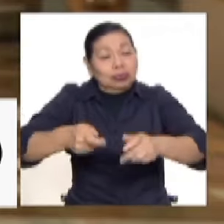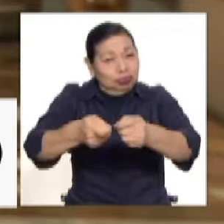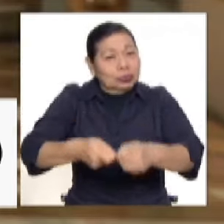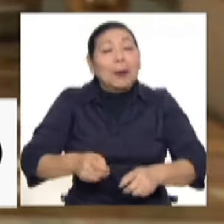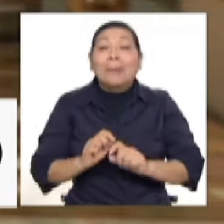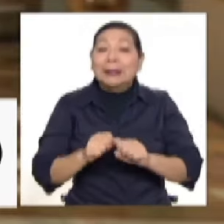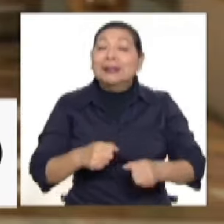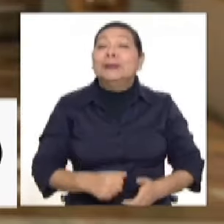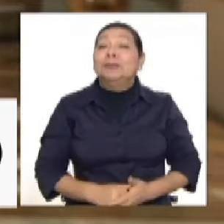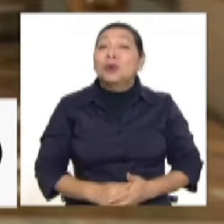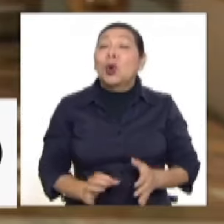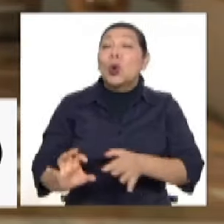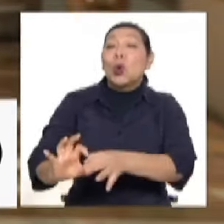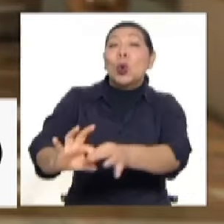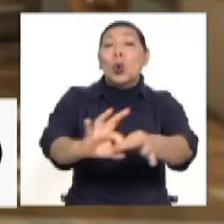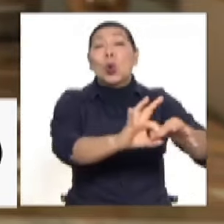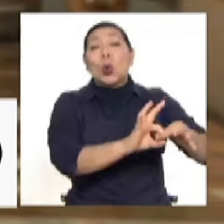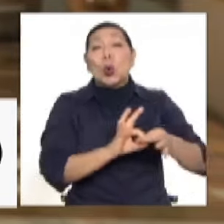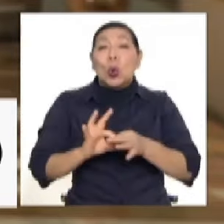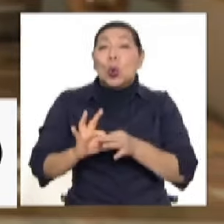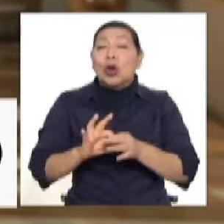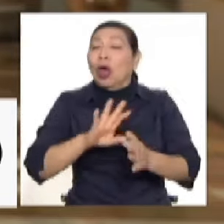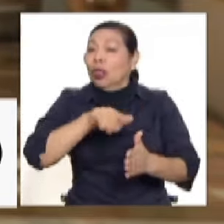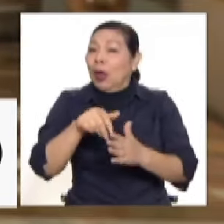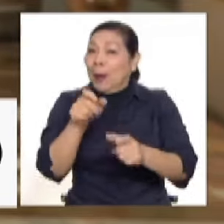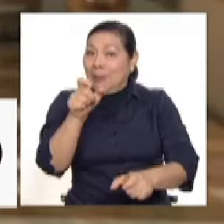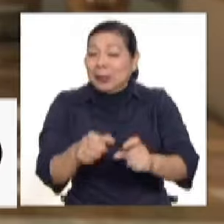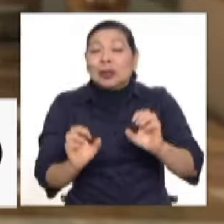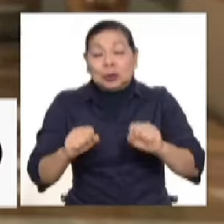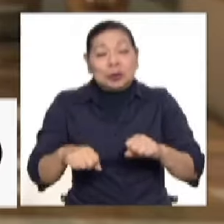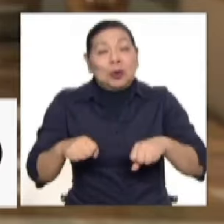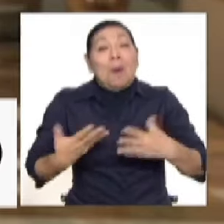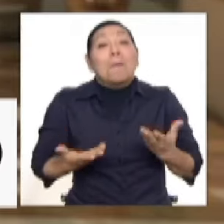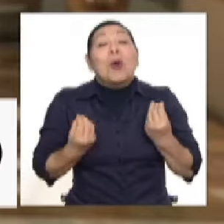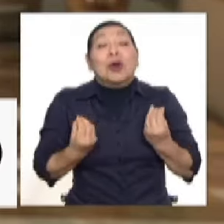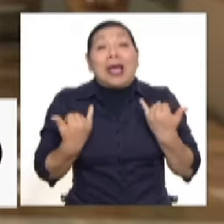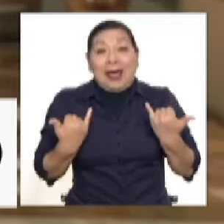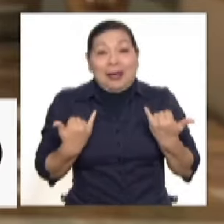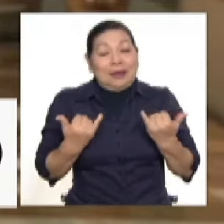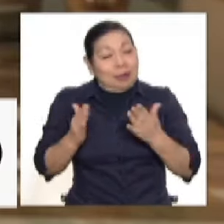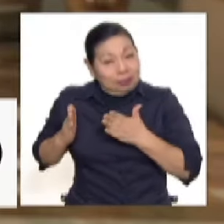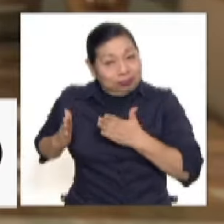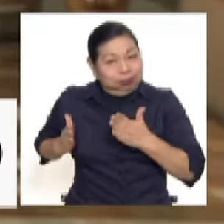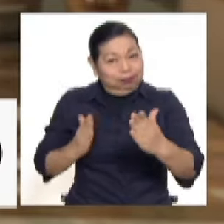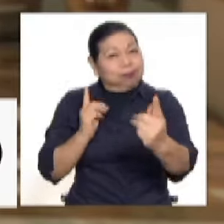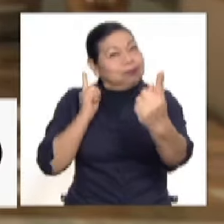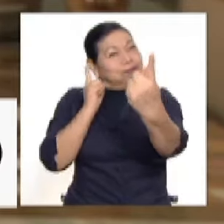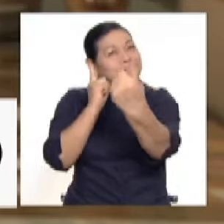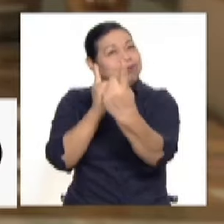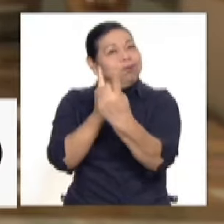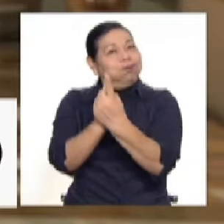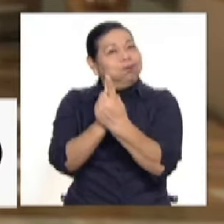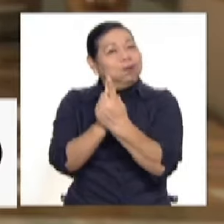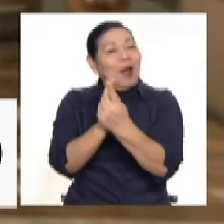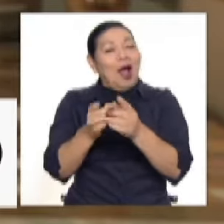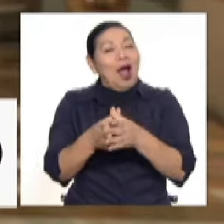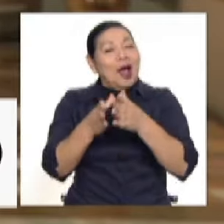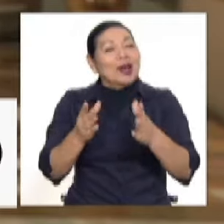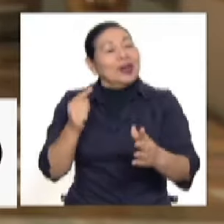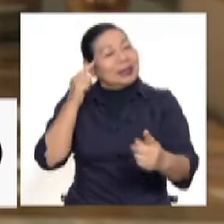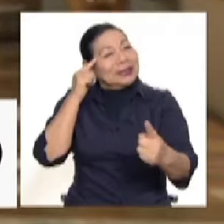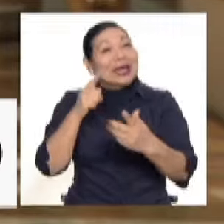agrícolas. Unidos, lo haremos posible, porque ese es el camino para alcanzar los